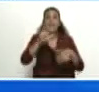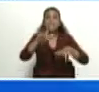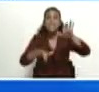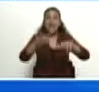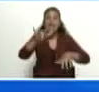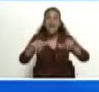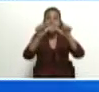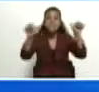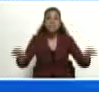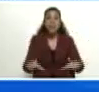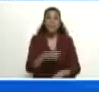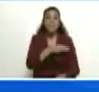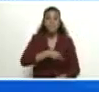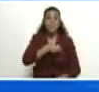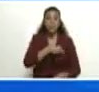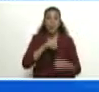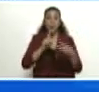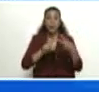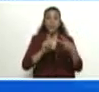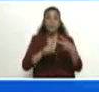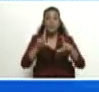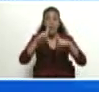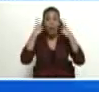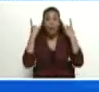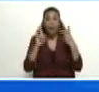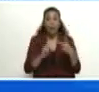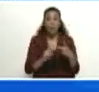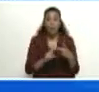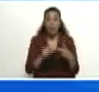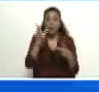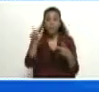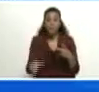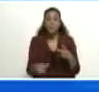secretaria del Sistema de Misiones y Grandes Misiones de La Guaira.